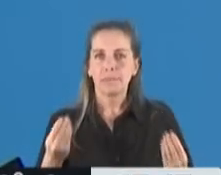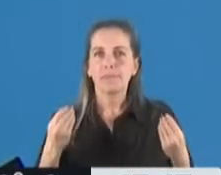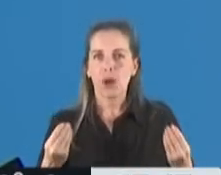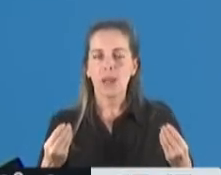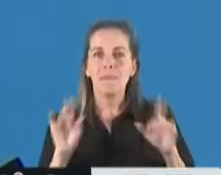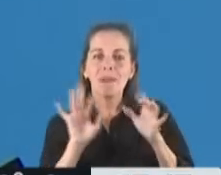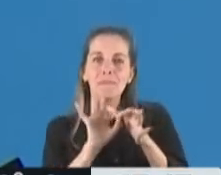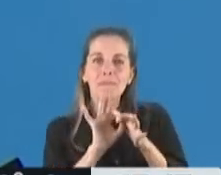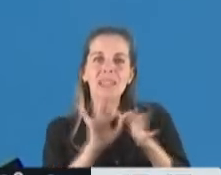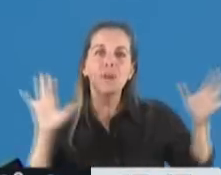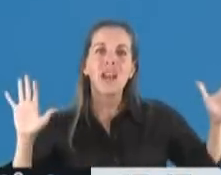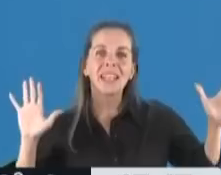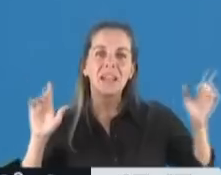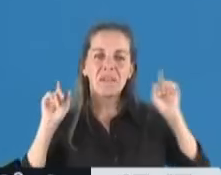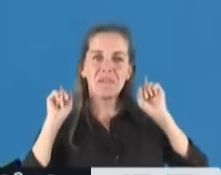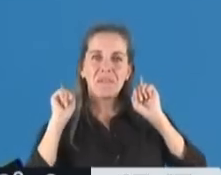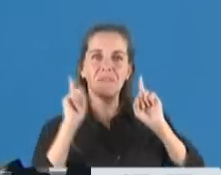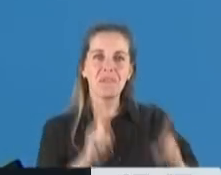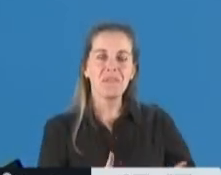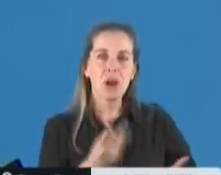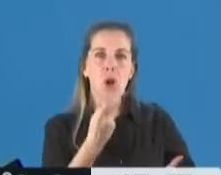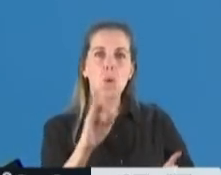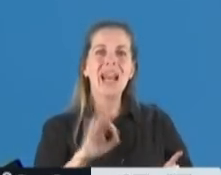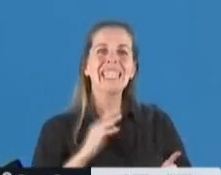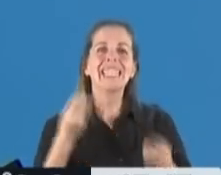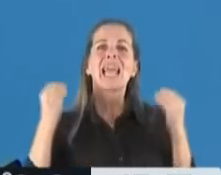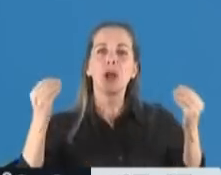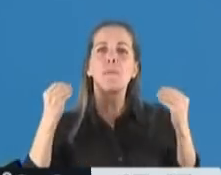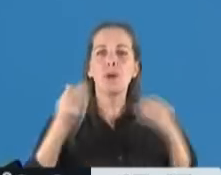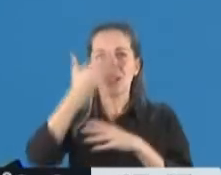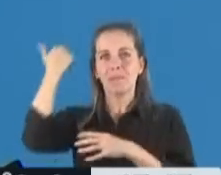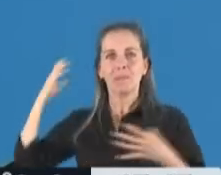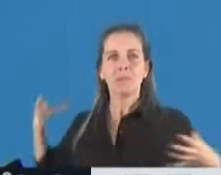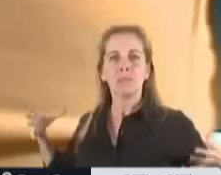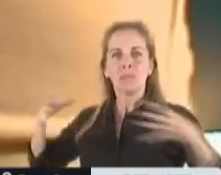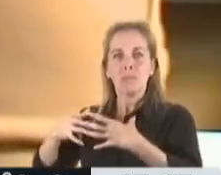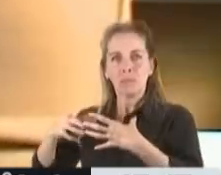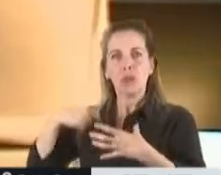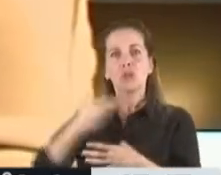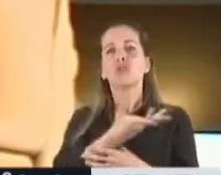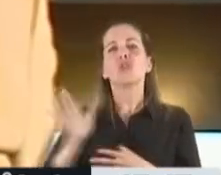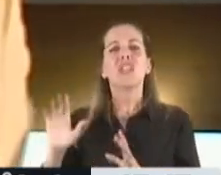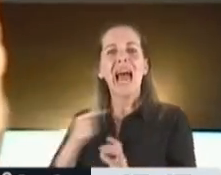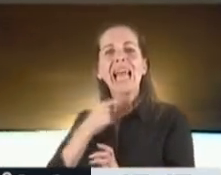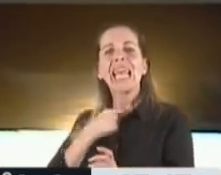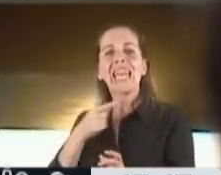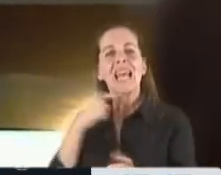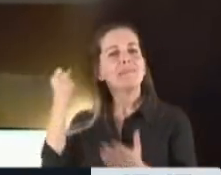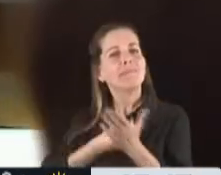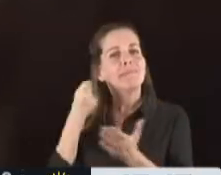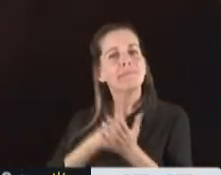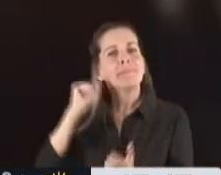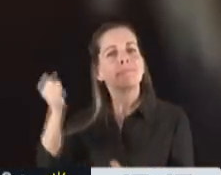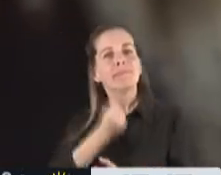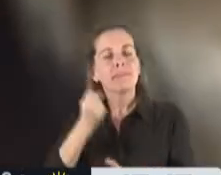esa democracia dure 40 años? Porque había un colectivo social que decía, solo queremos democracia.